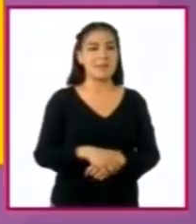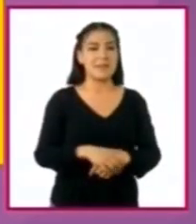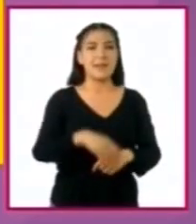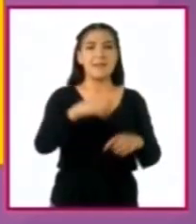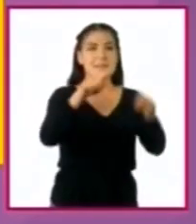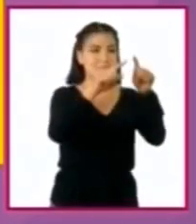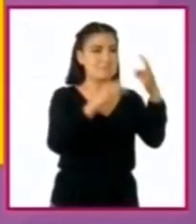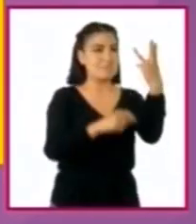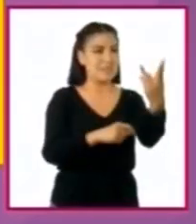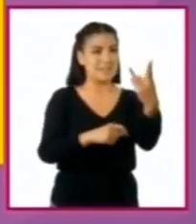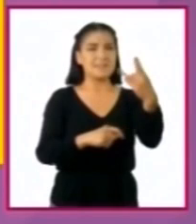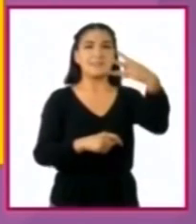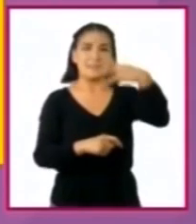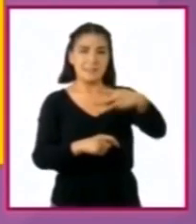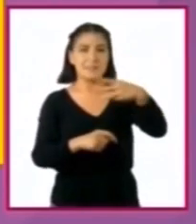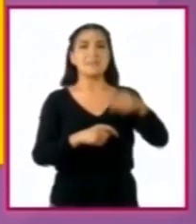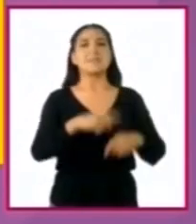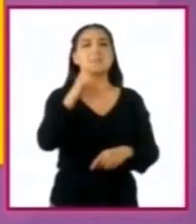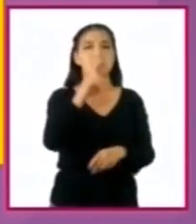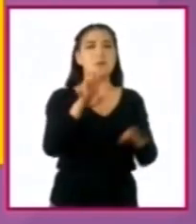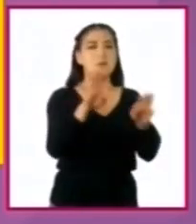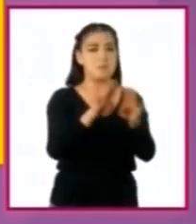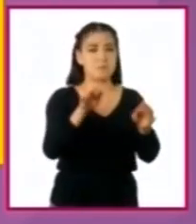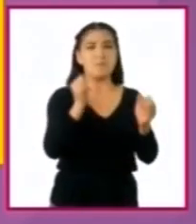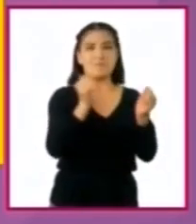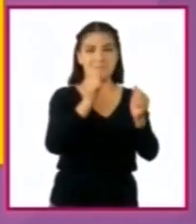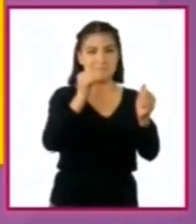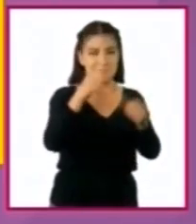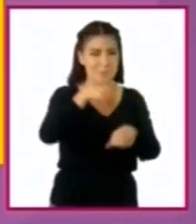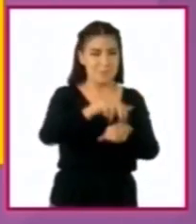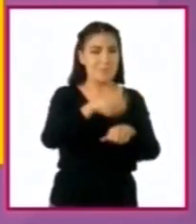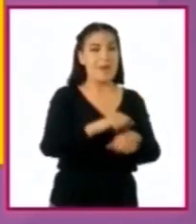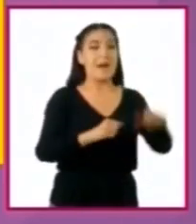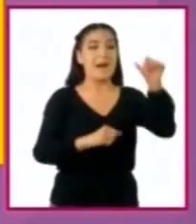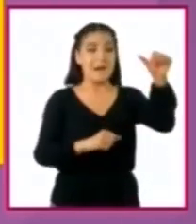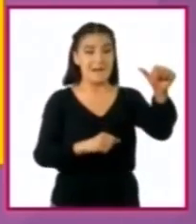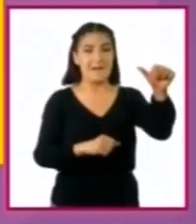3×3 que está relacionado con las siguientes expresiones: A